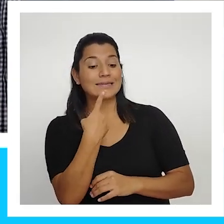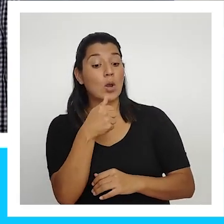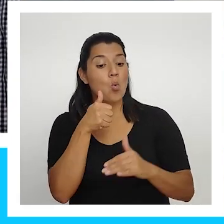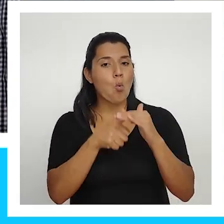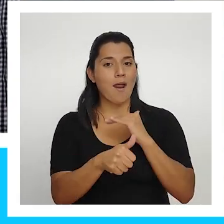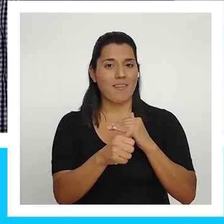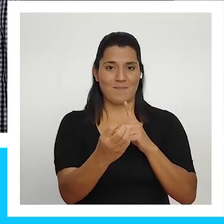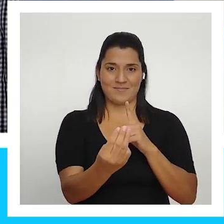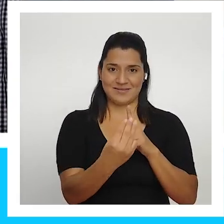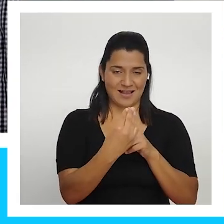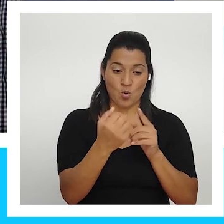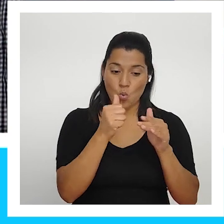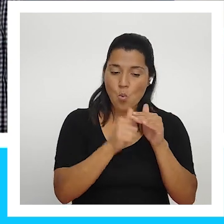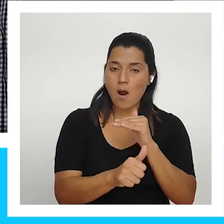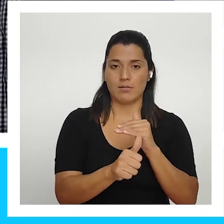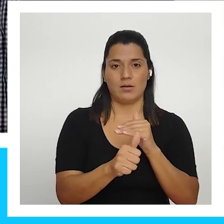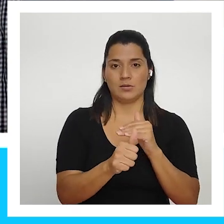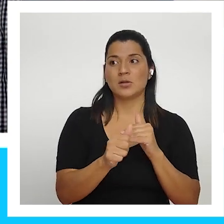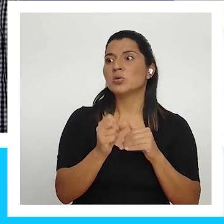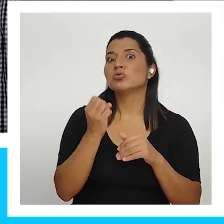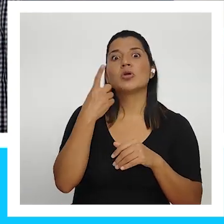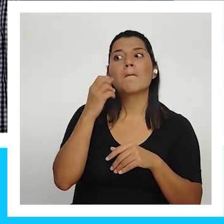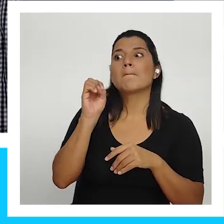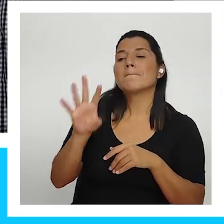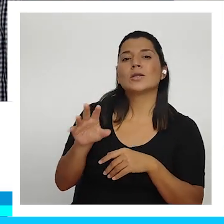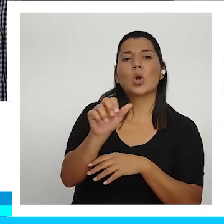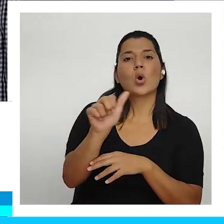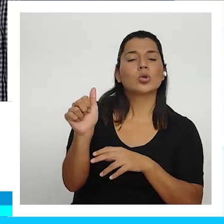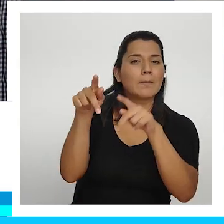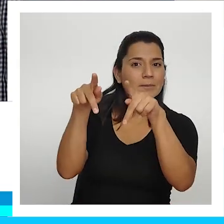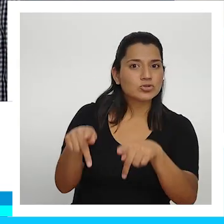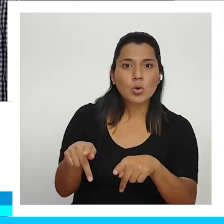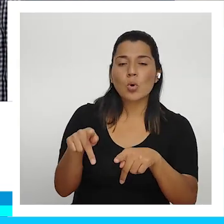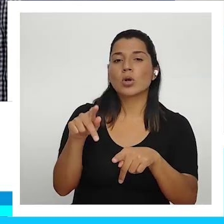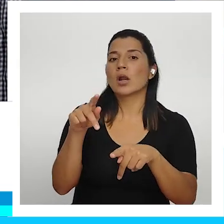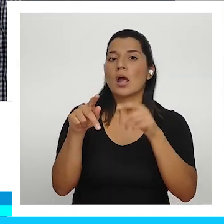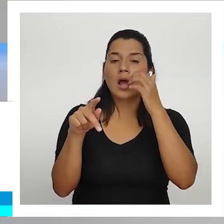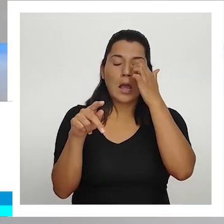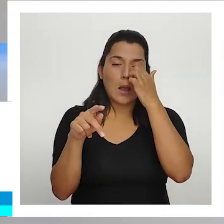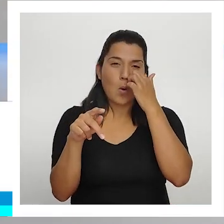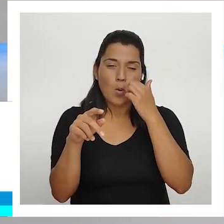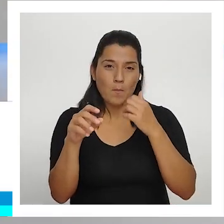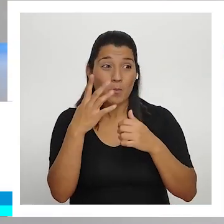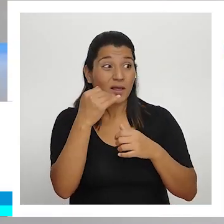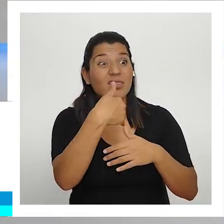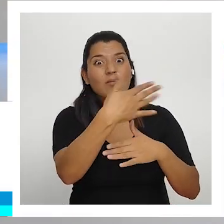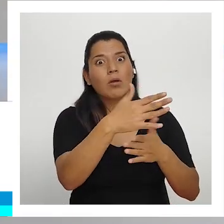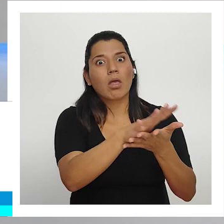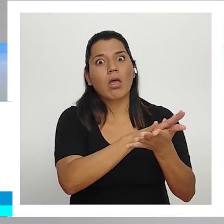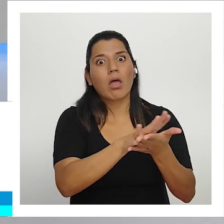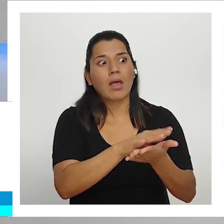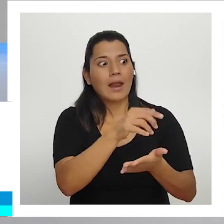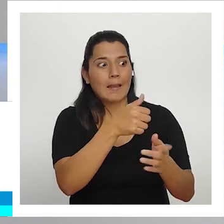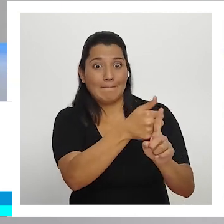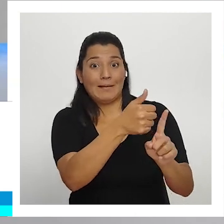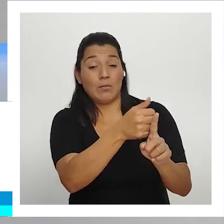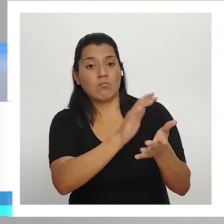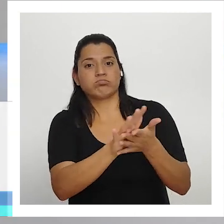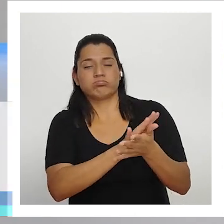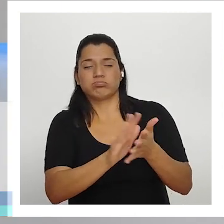esta, Andrés, porque lo principal que nosotros requerimos, y como le decía anteriormente, estamos hablando de evidencia que está en redes o está en dispositivos